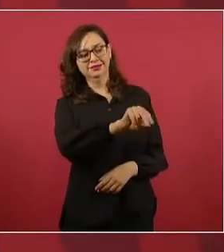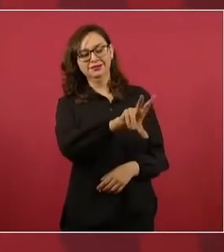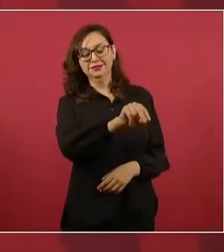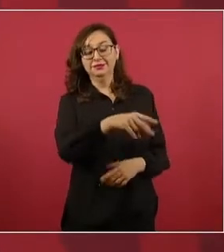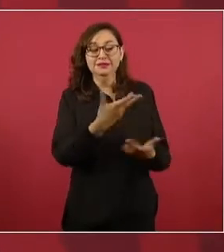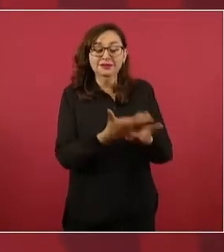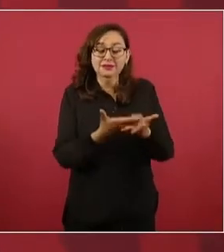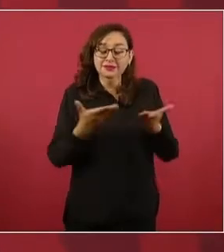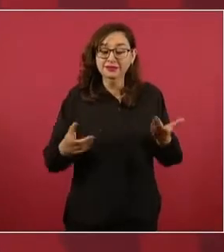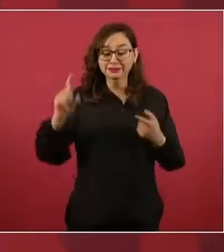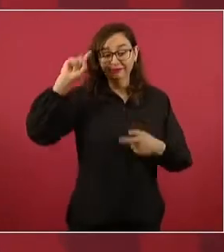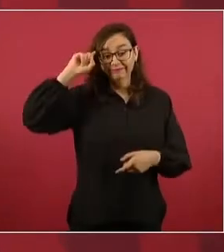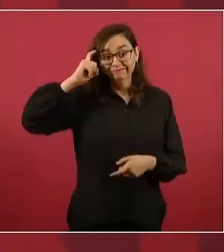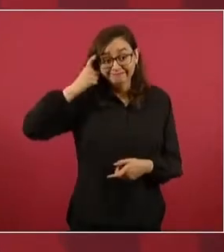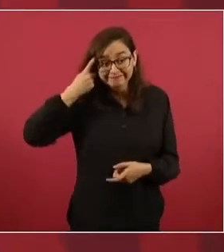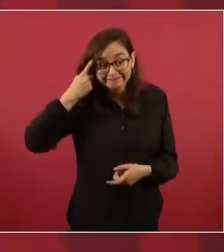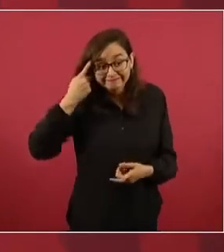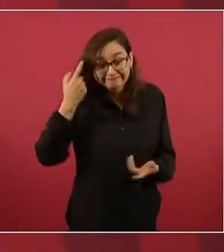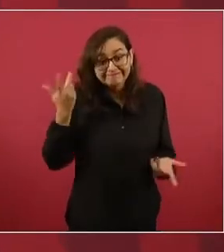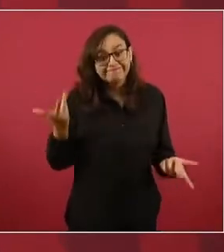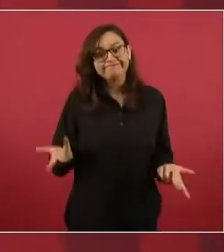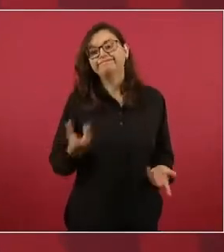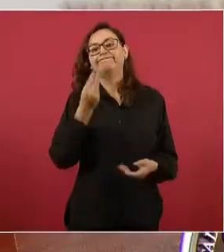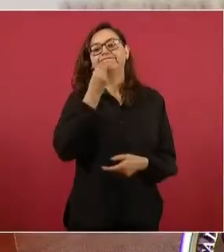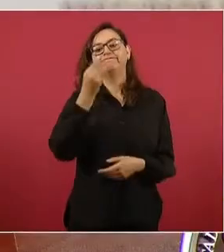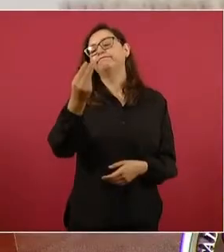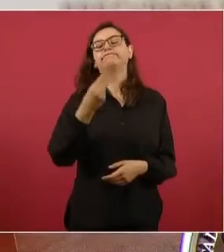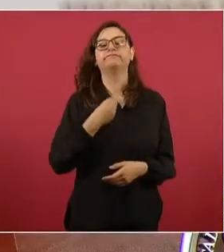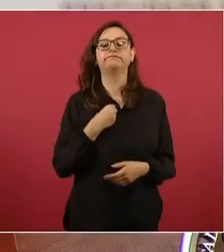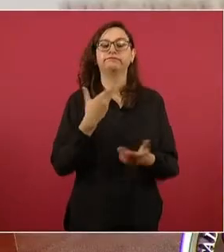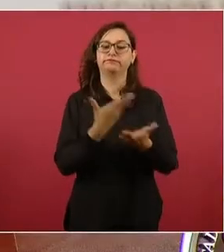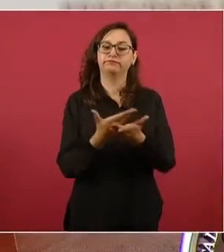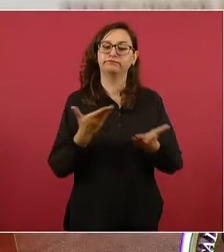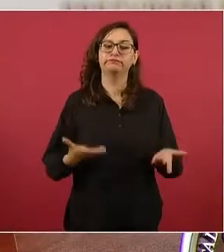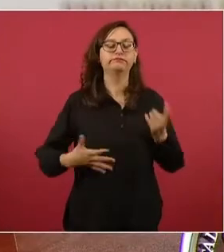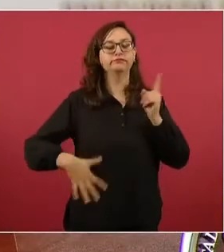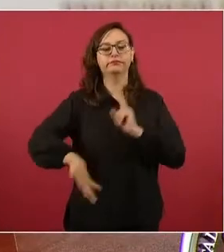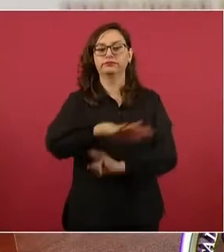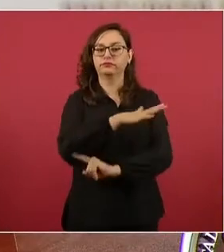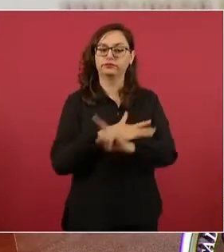pero ya las cosas han cambiado.